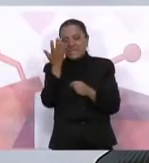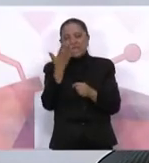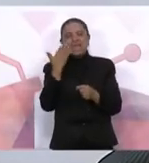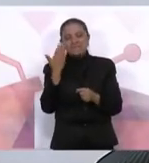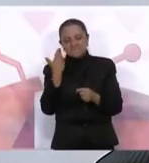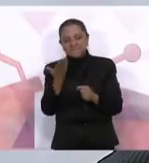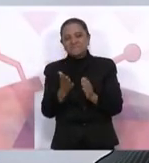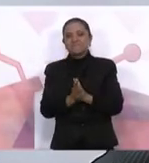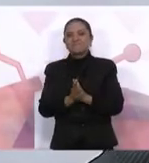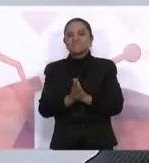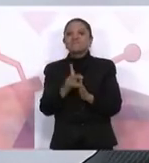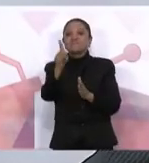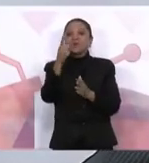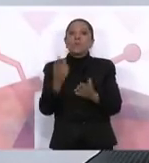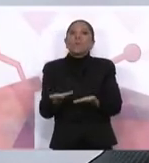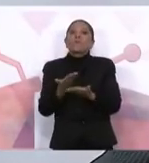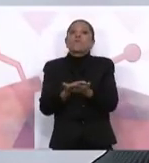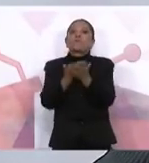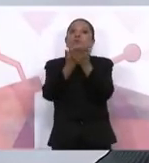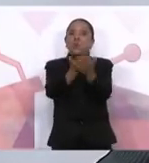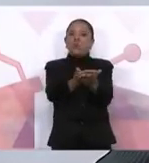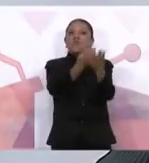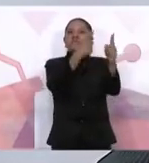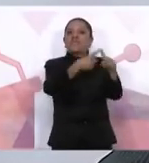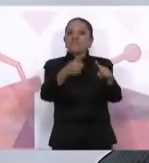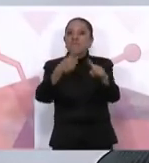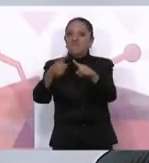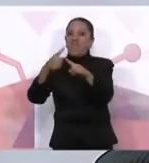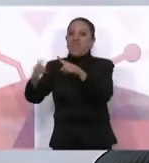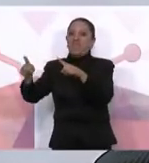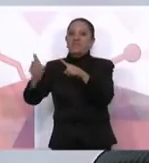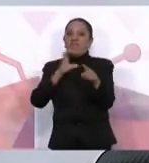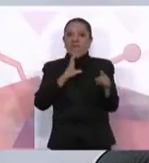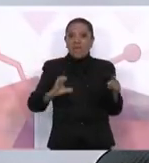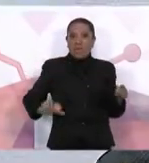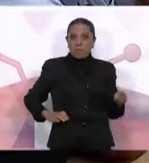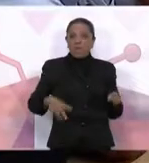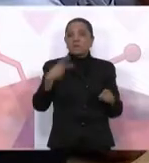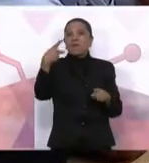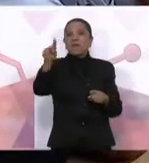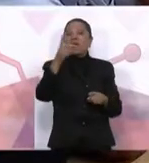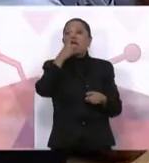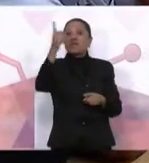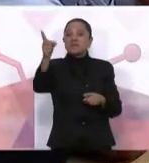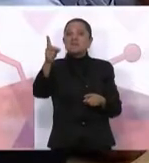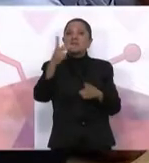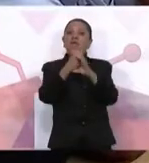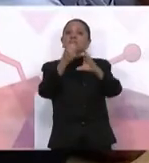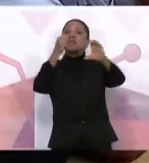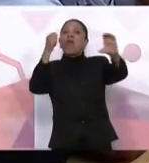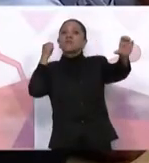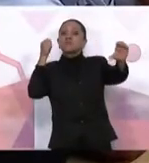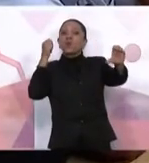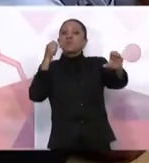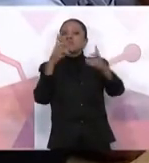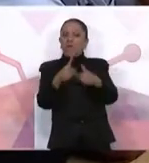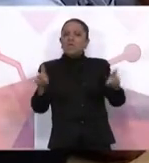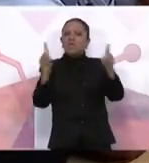propuesto en diferentes actos de campaña un transporte público digno y de calidad con